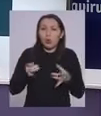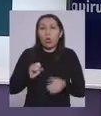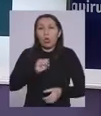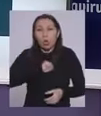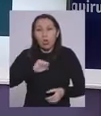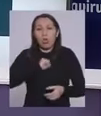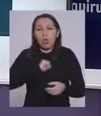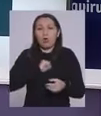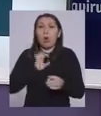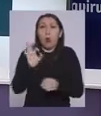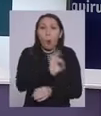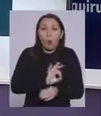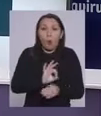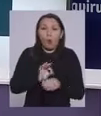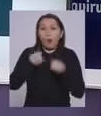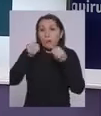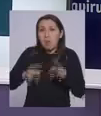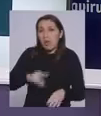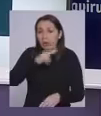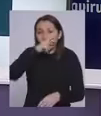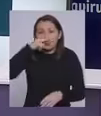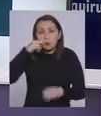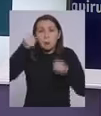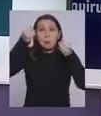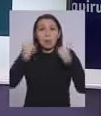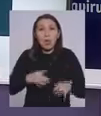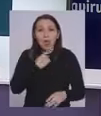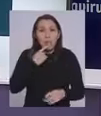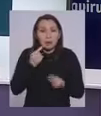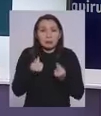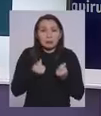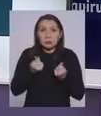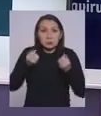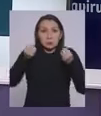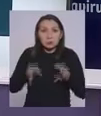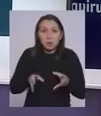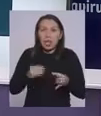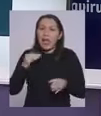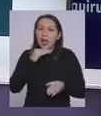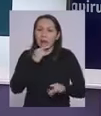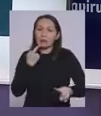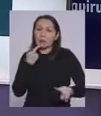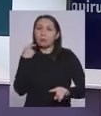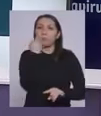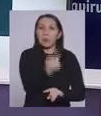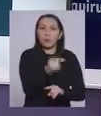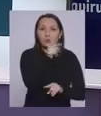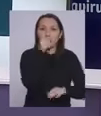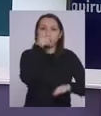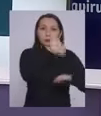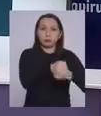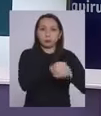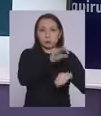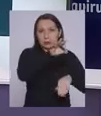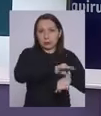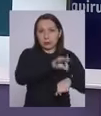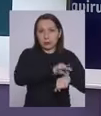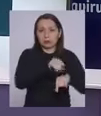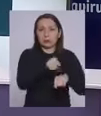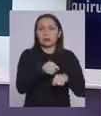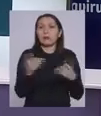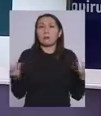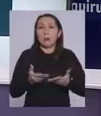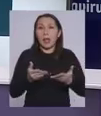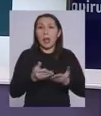tos, pérdida de olfato o pérdida del gusto, consulte en un centro de salud para